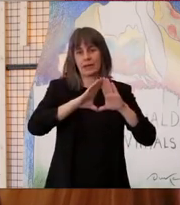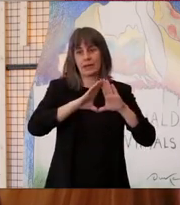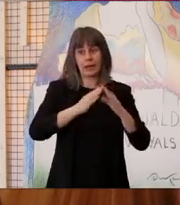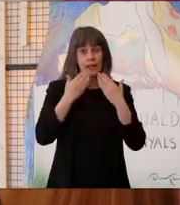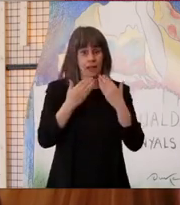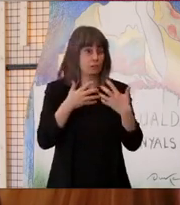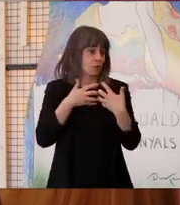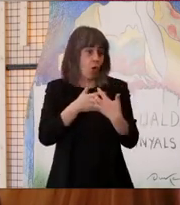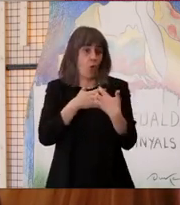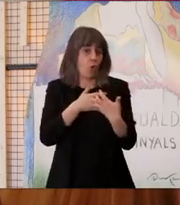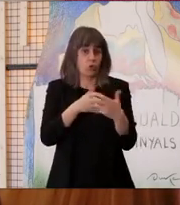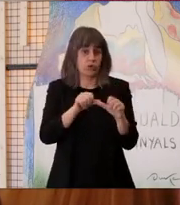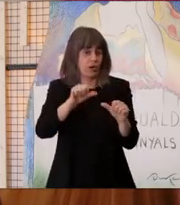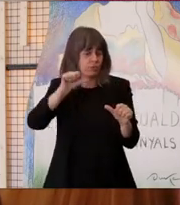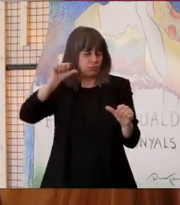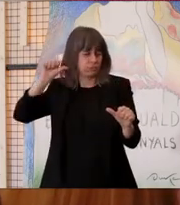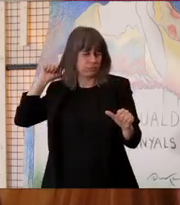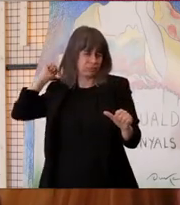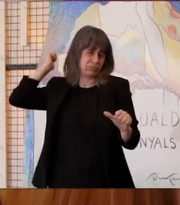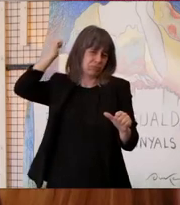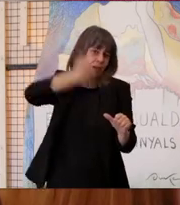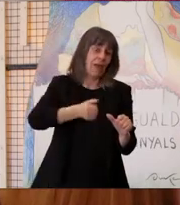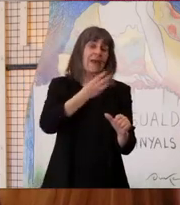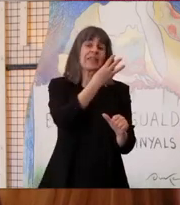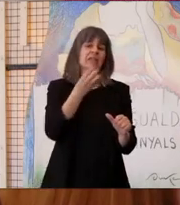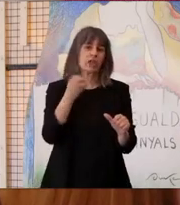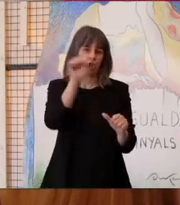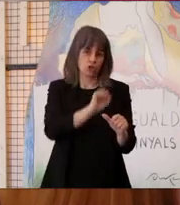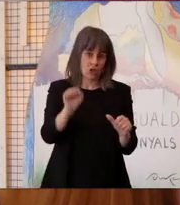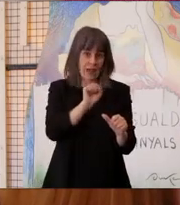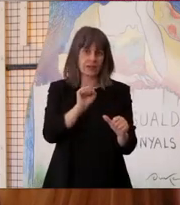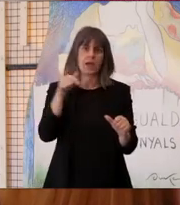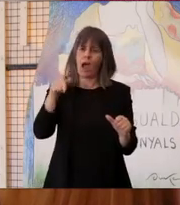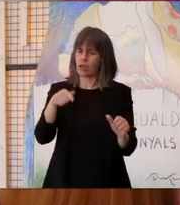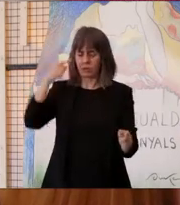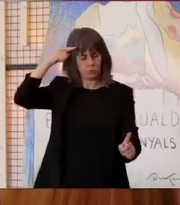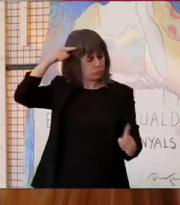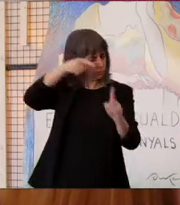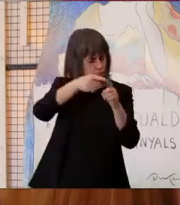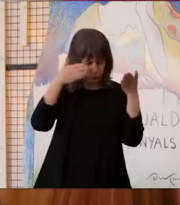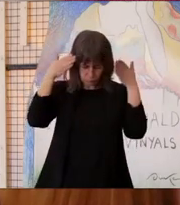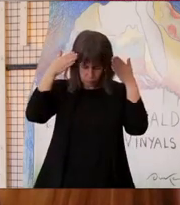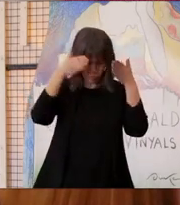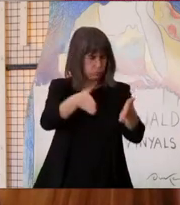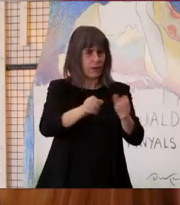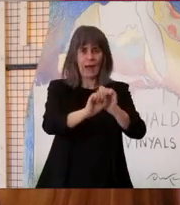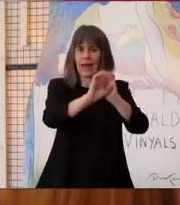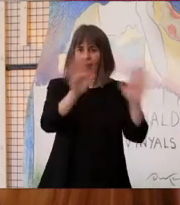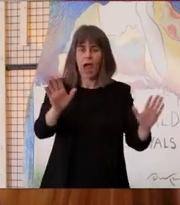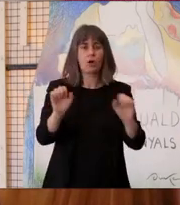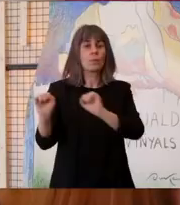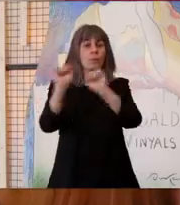lucha de 300 años en las que han tenido una agenda clara que la han defendido muchas veces